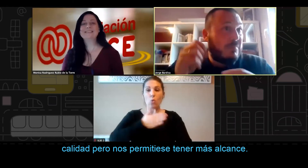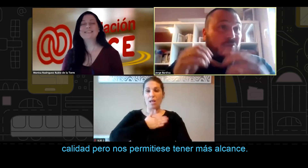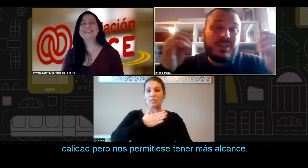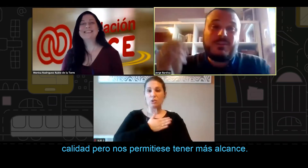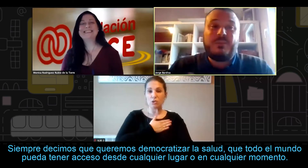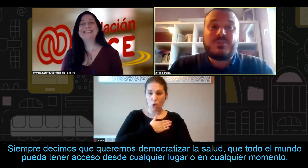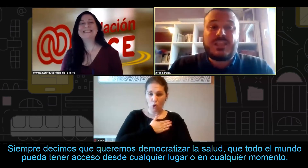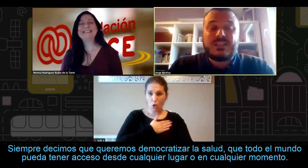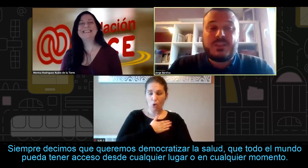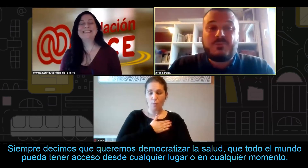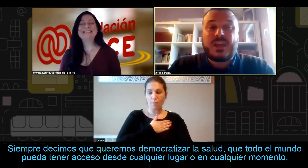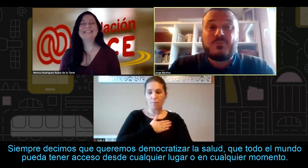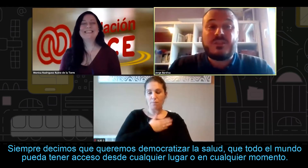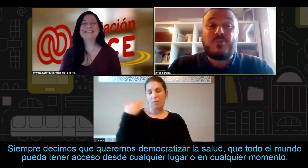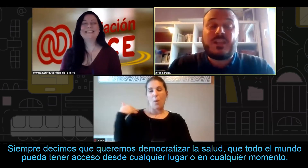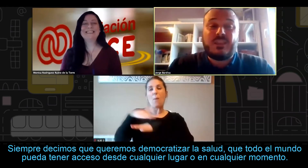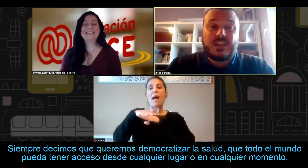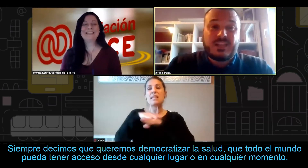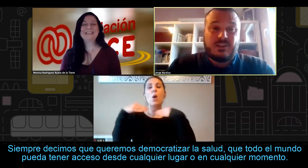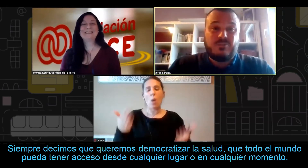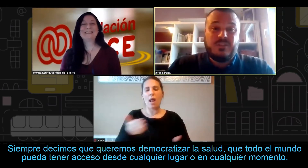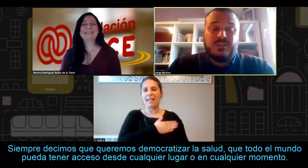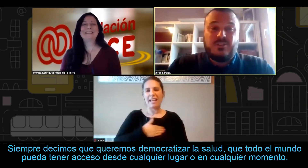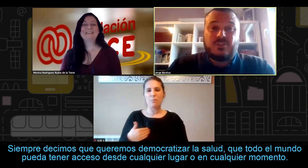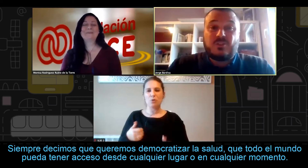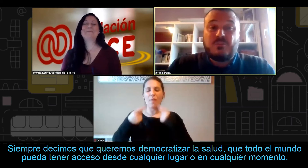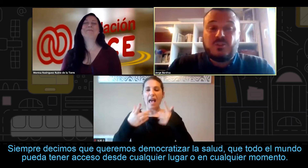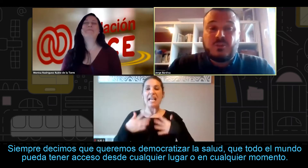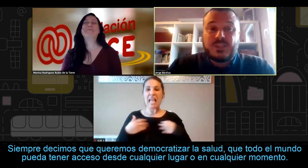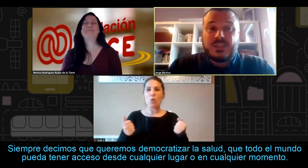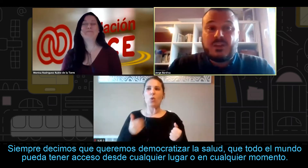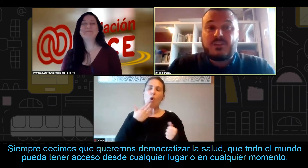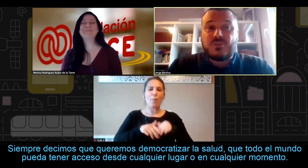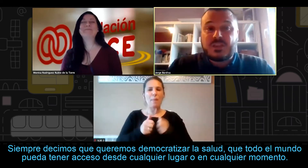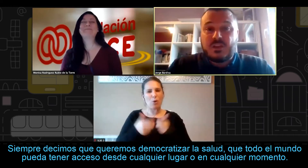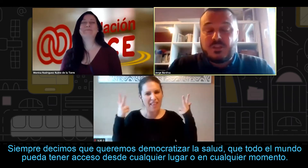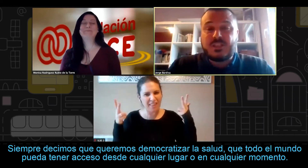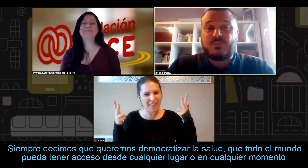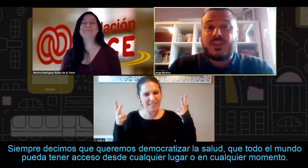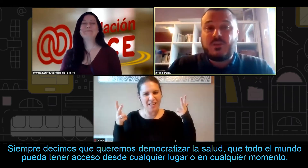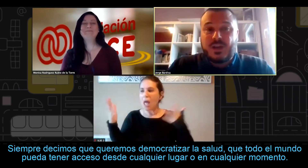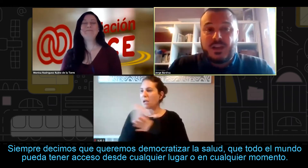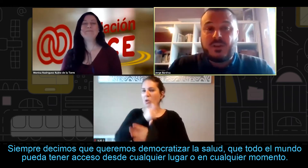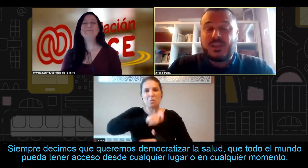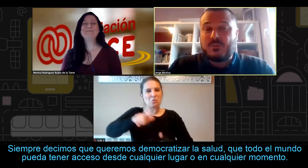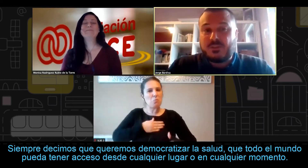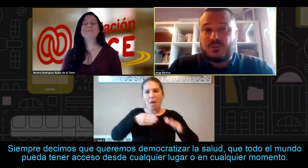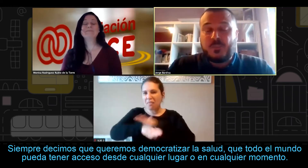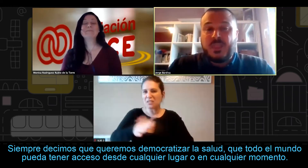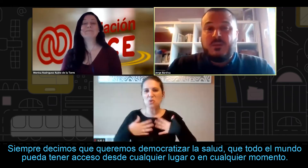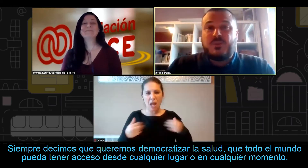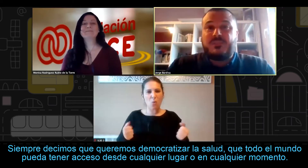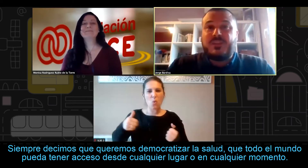El punto del que venimos es el que siempre decimos que queremos democratizar la salud, ¿no? Que todo el mundo pueda tener un acceso de salud desde cualquier lugar, en cualquier